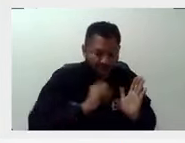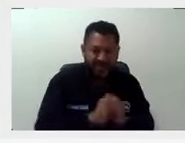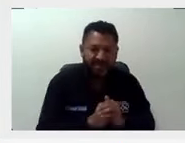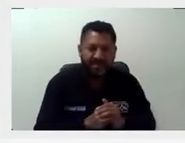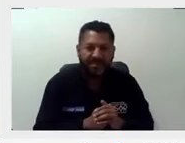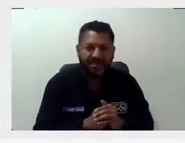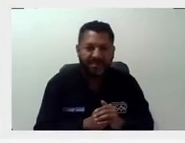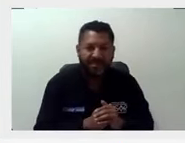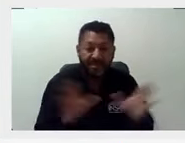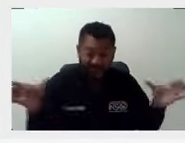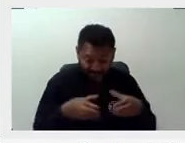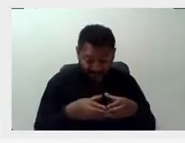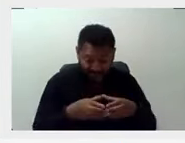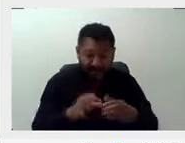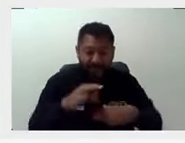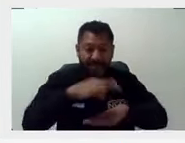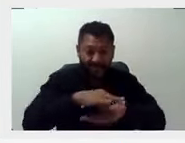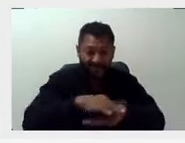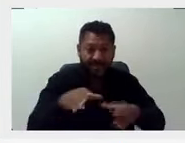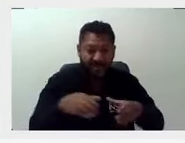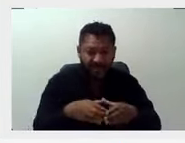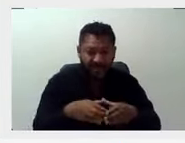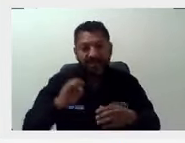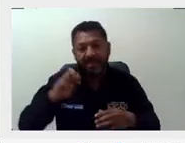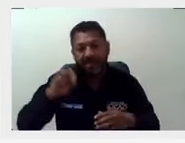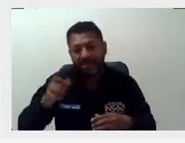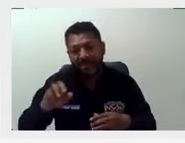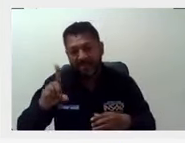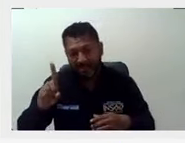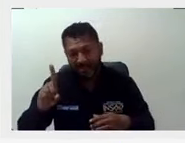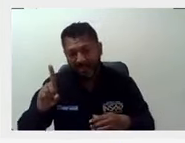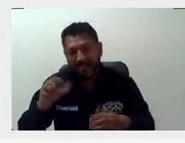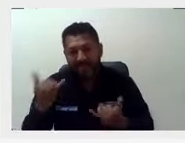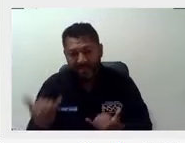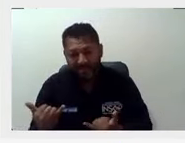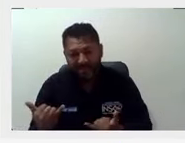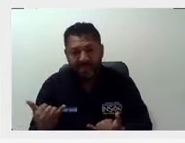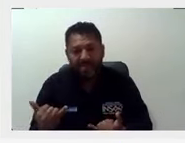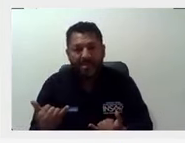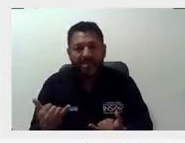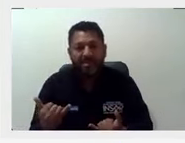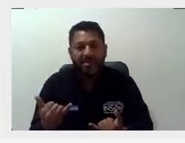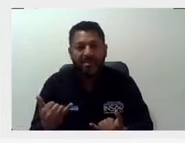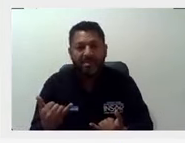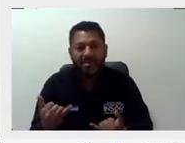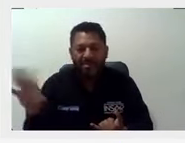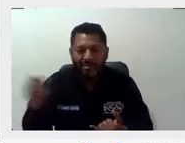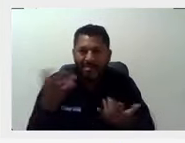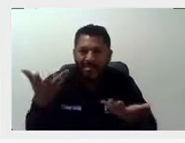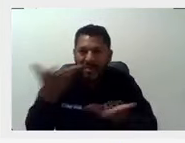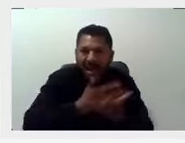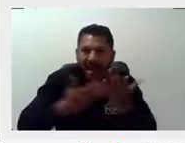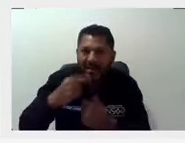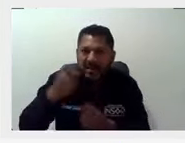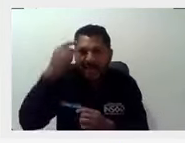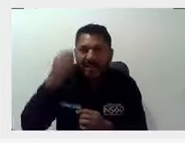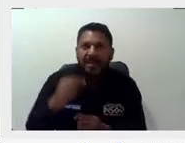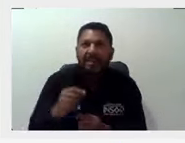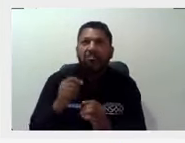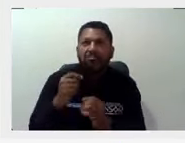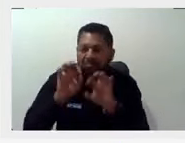un equipo desde la fundación que está también, está Ingrid Moreno, que también en este momento está allí anotando todas estas cosas que ustedes nos tienen en